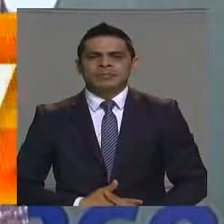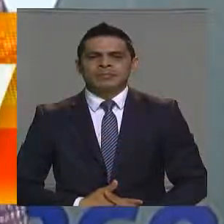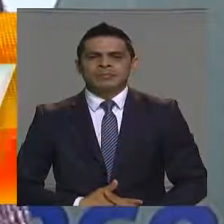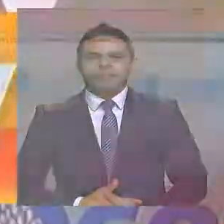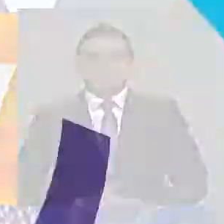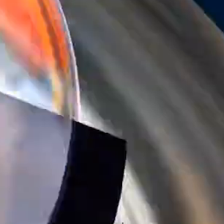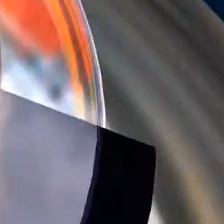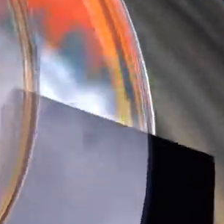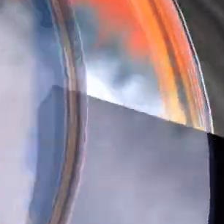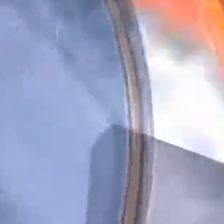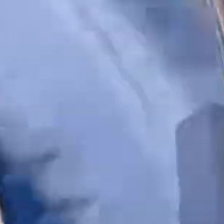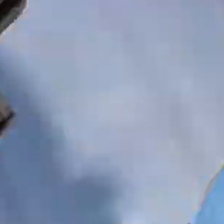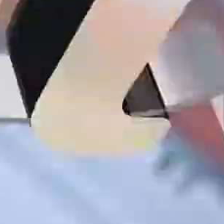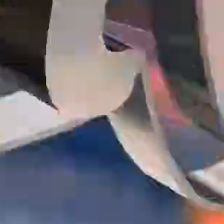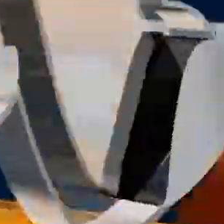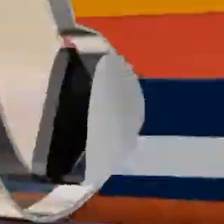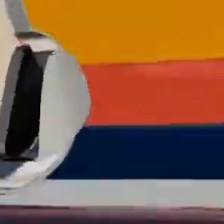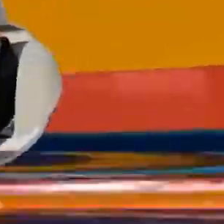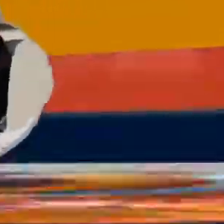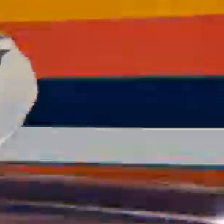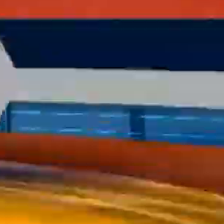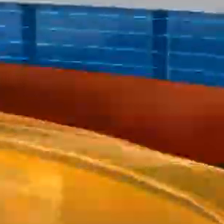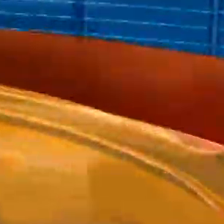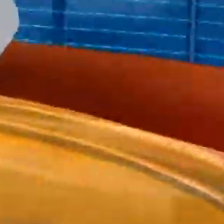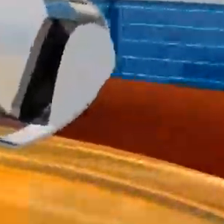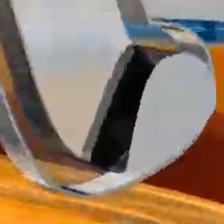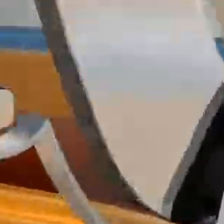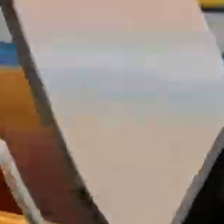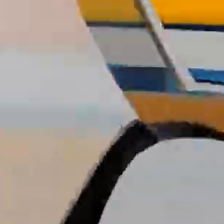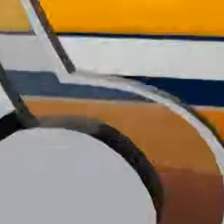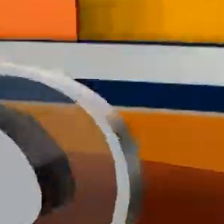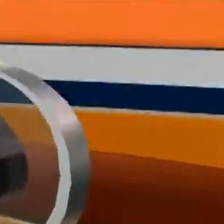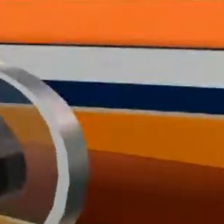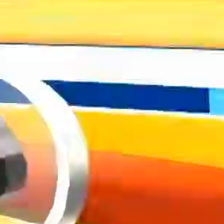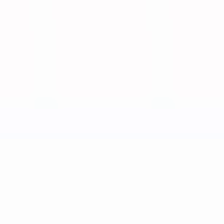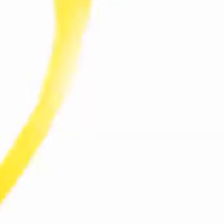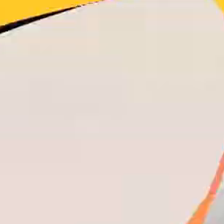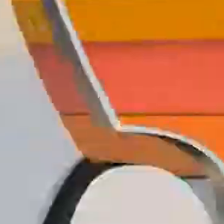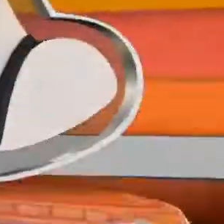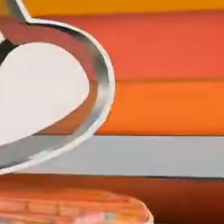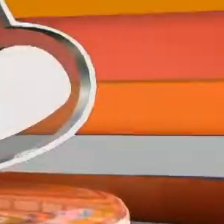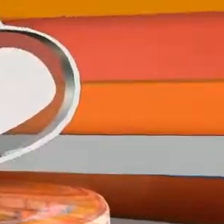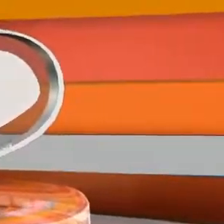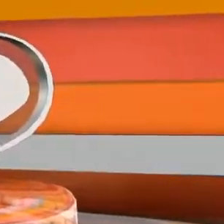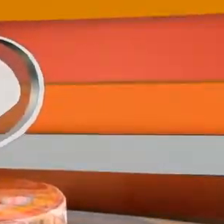Noticias Canal I.